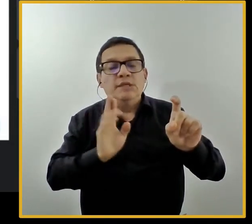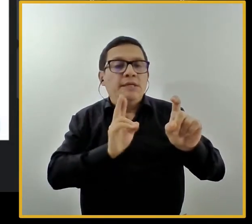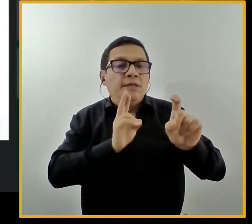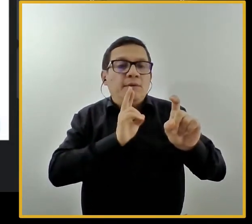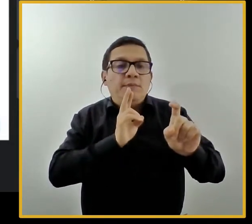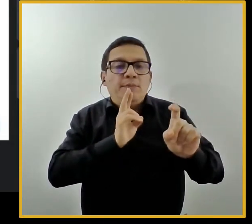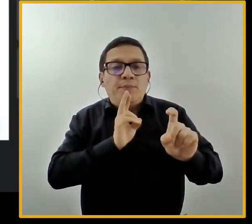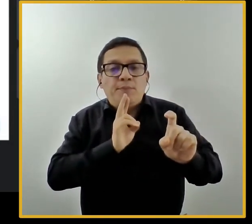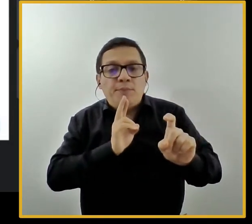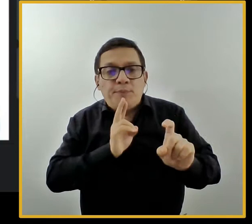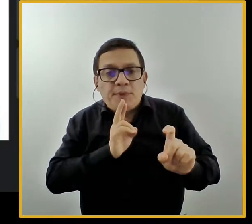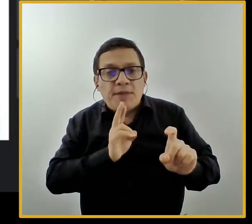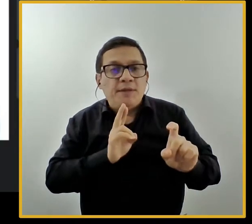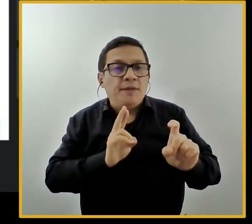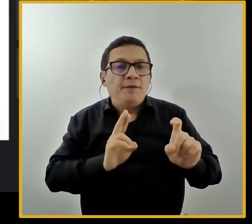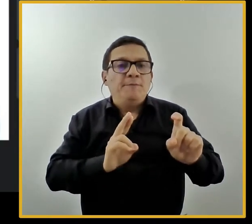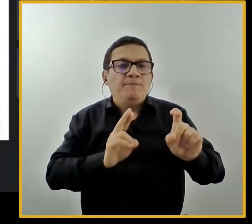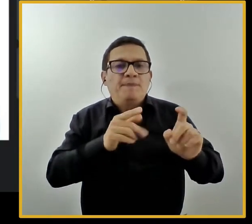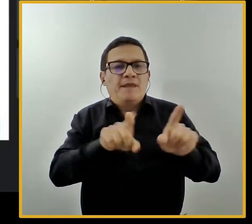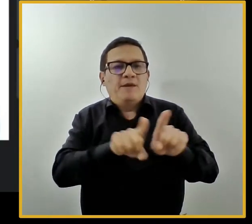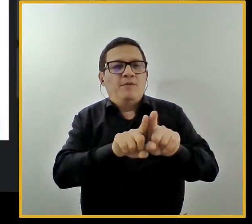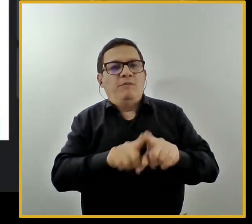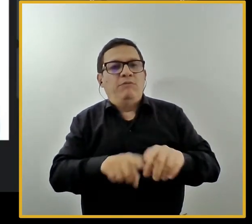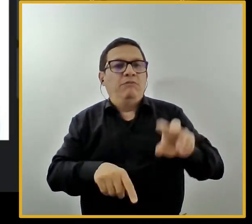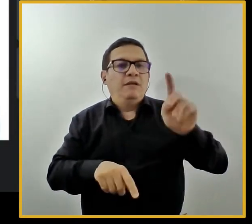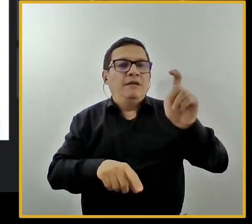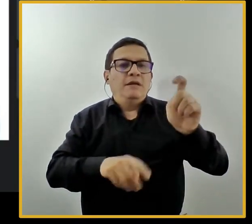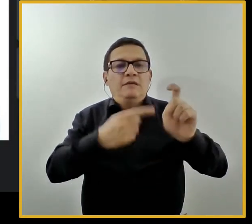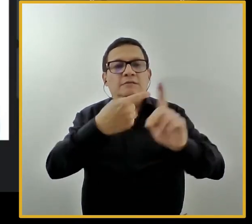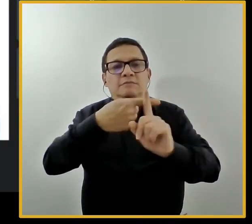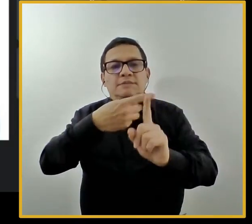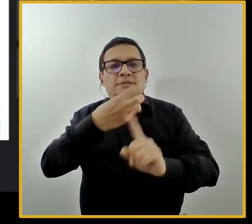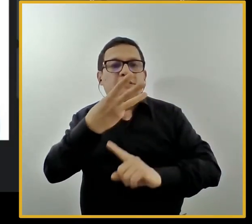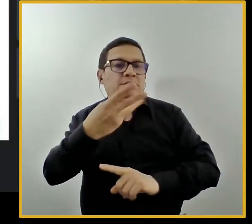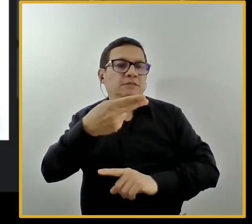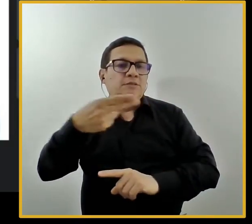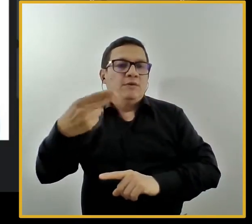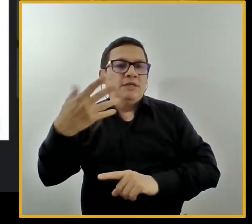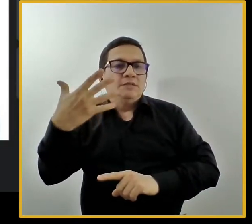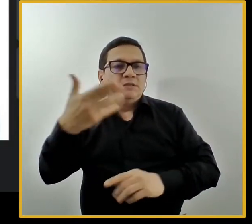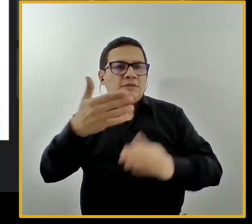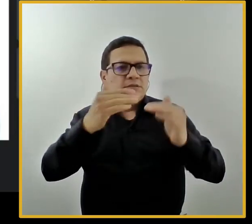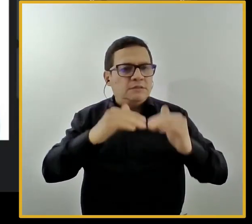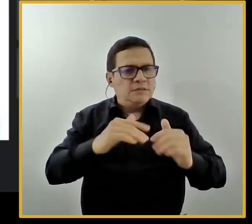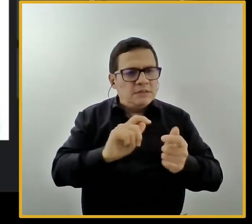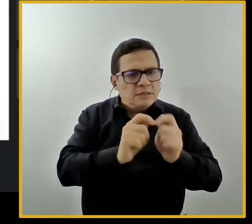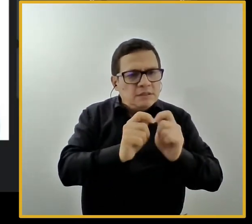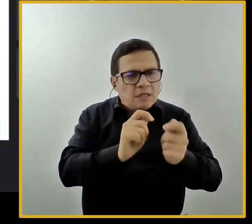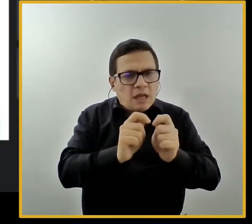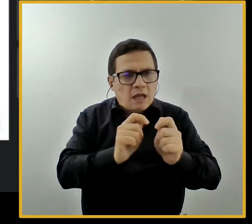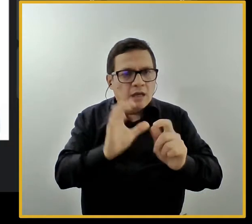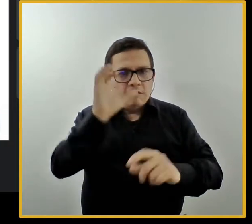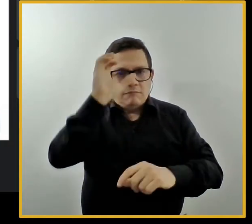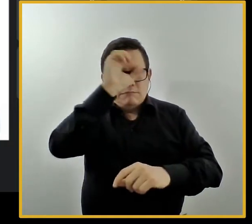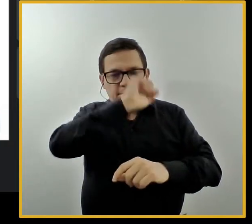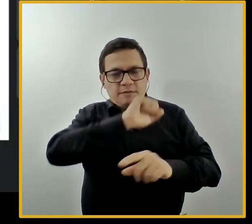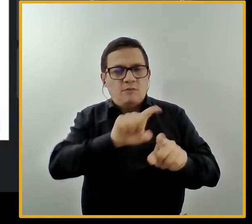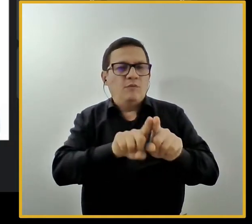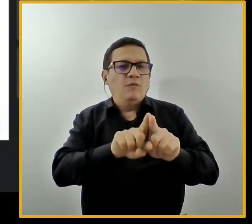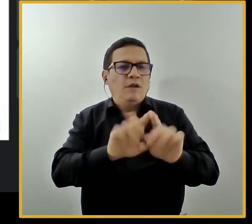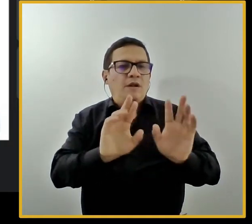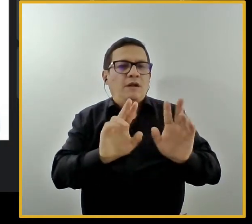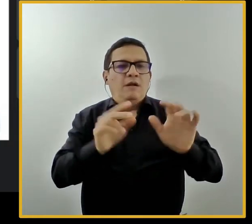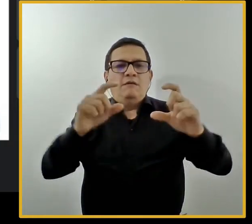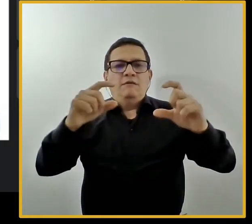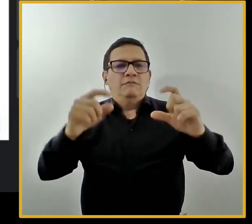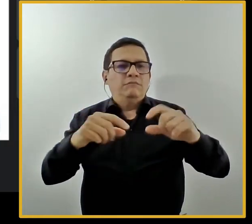de calcular el valor de esa incógnita que me satisface, pues allí que se me cumple esa igualdad,